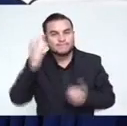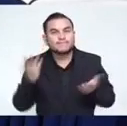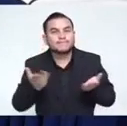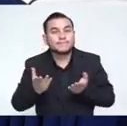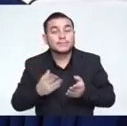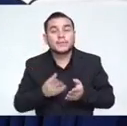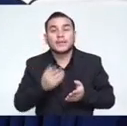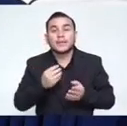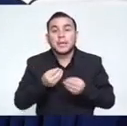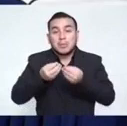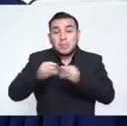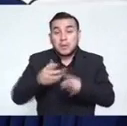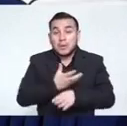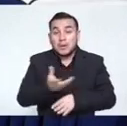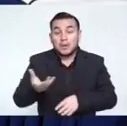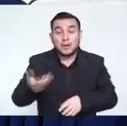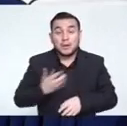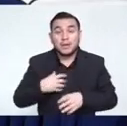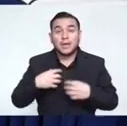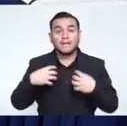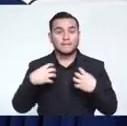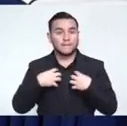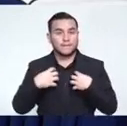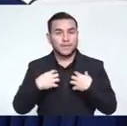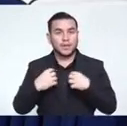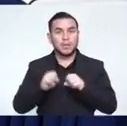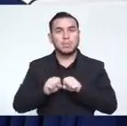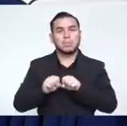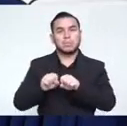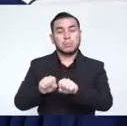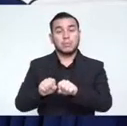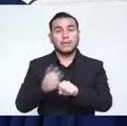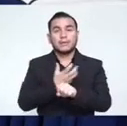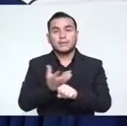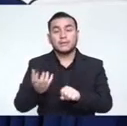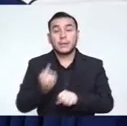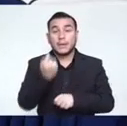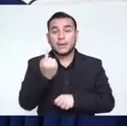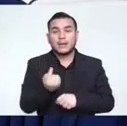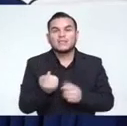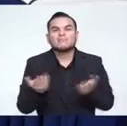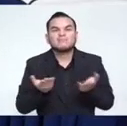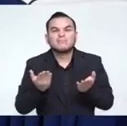agrícolas que se perdieron, todas esas vidas, como les decía anteriormente, y gente que ha perdido